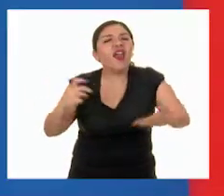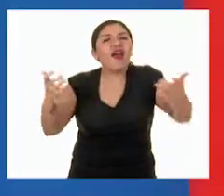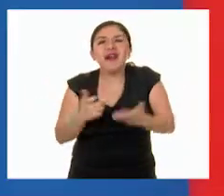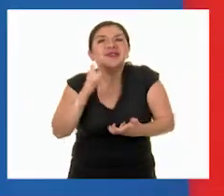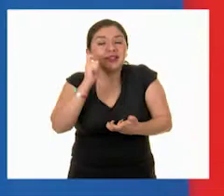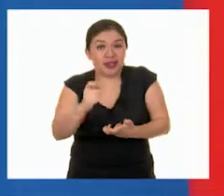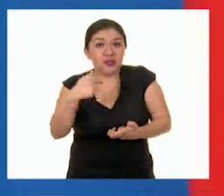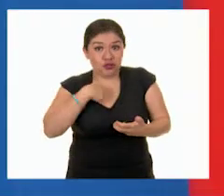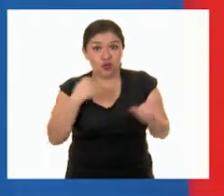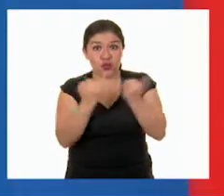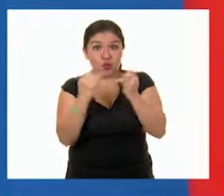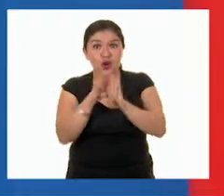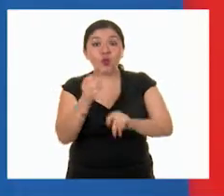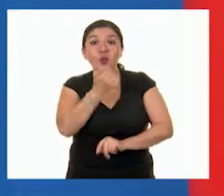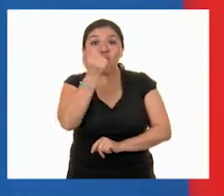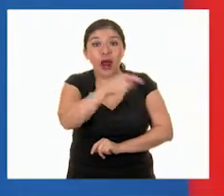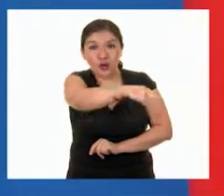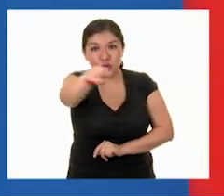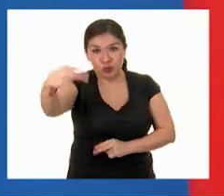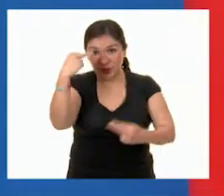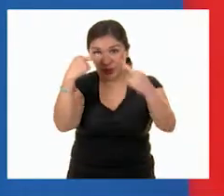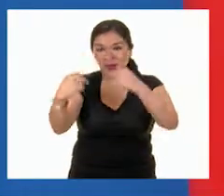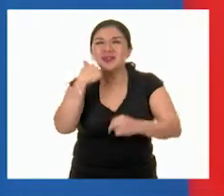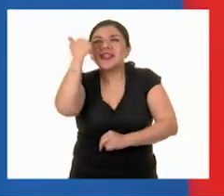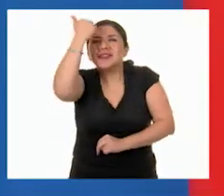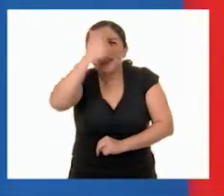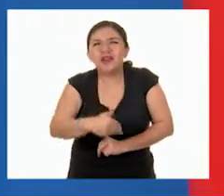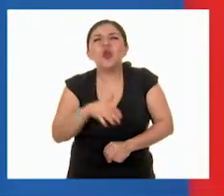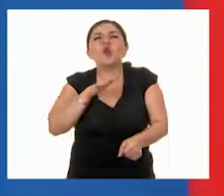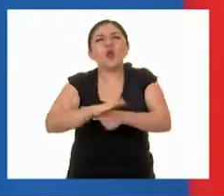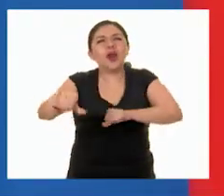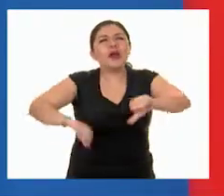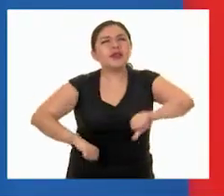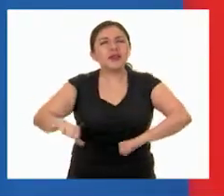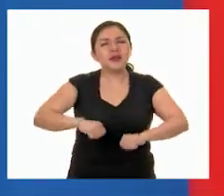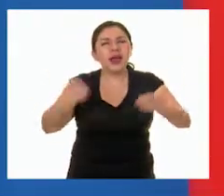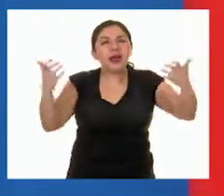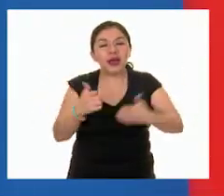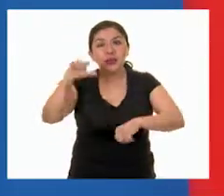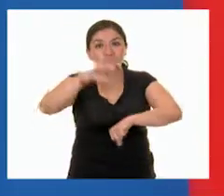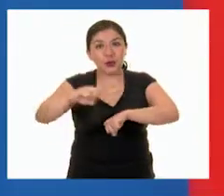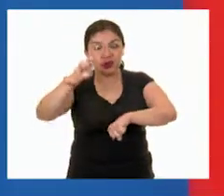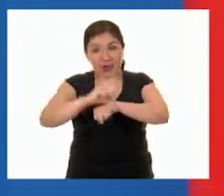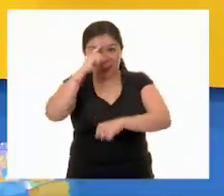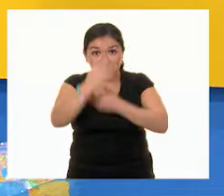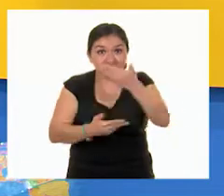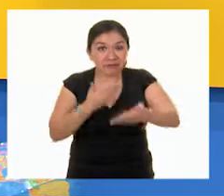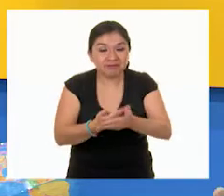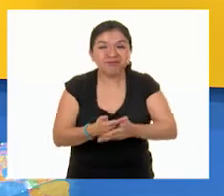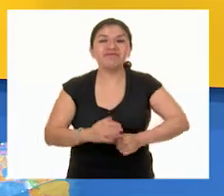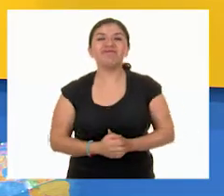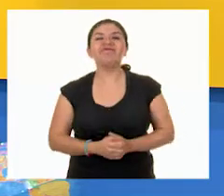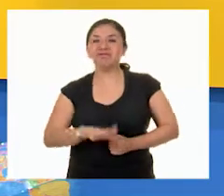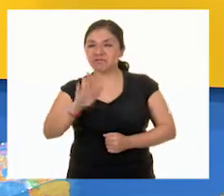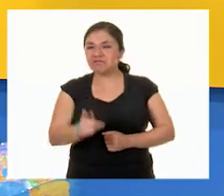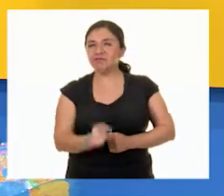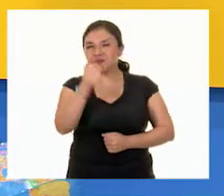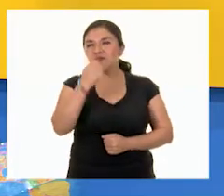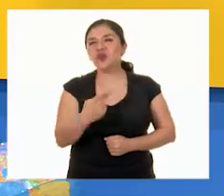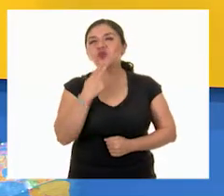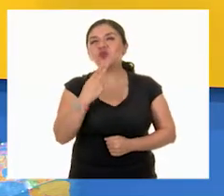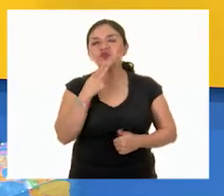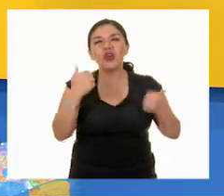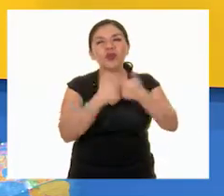Nosotros, al igual que los estudiantes que nos acompañan, queremos saber qué actividad nos propondrá el día de hoy. Pues vamos a iniciar usando